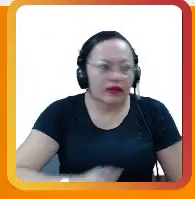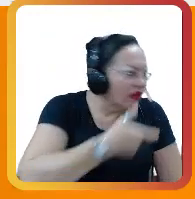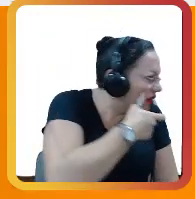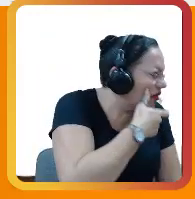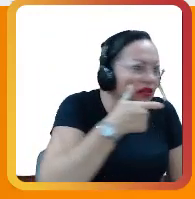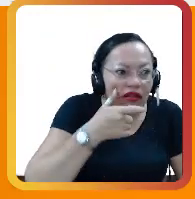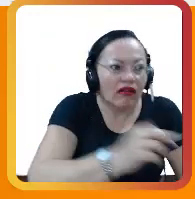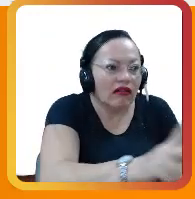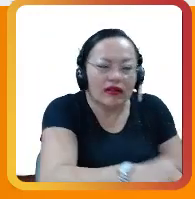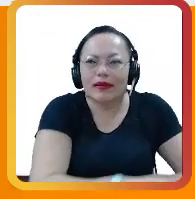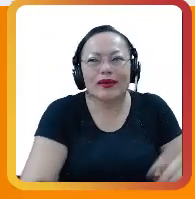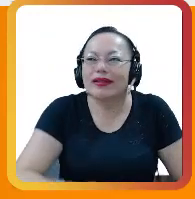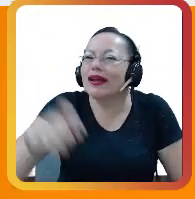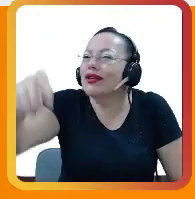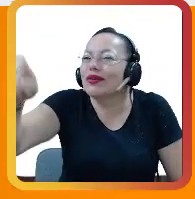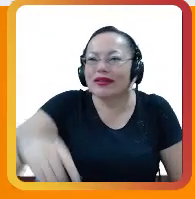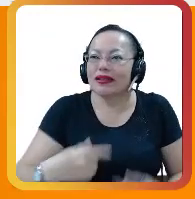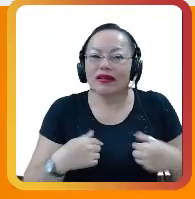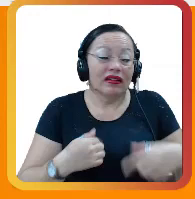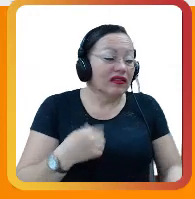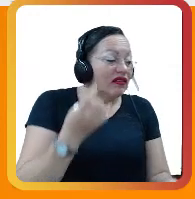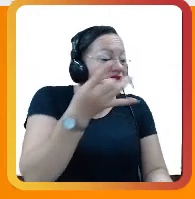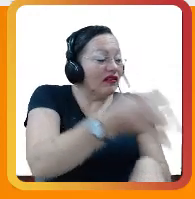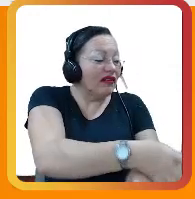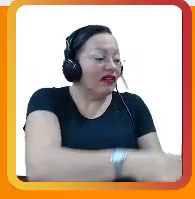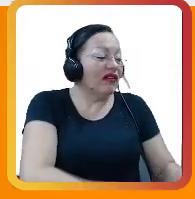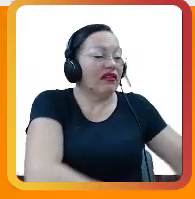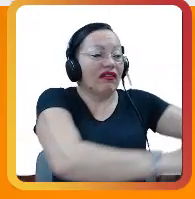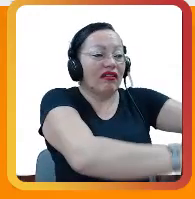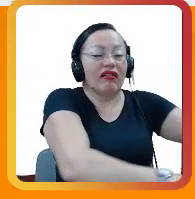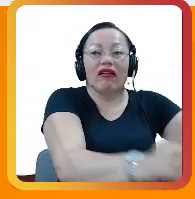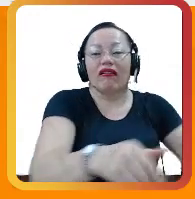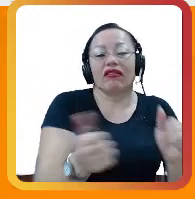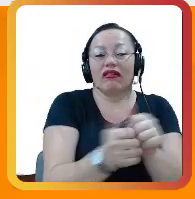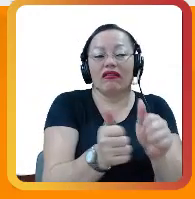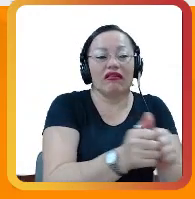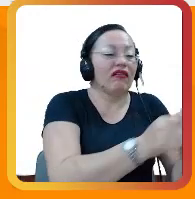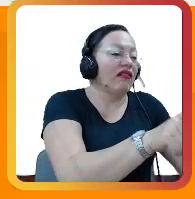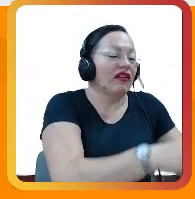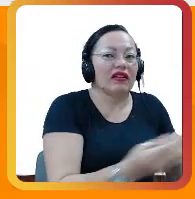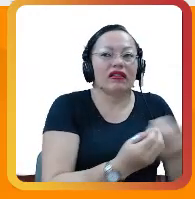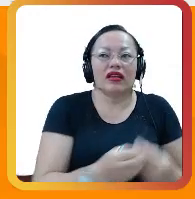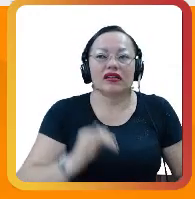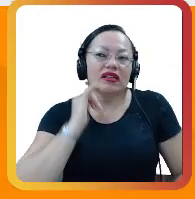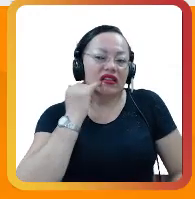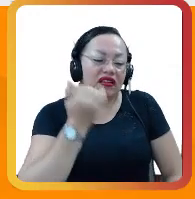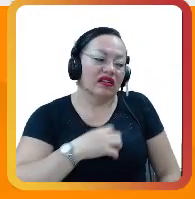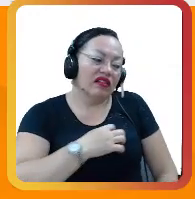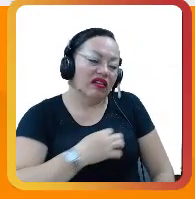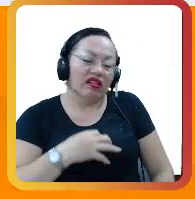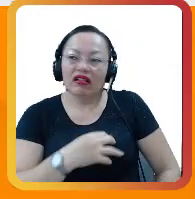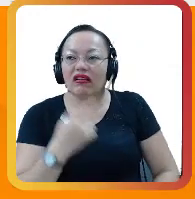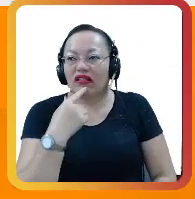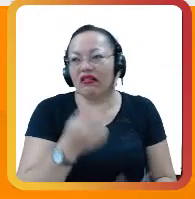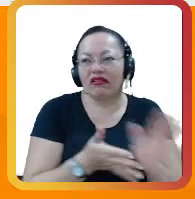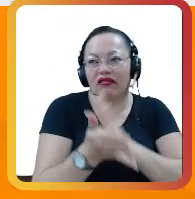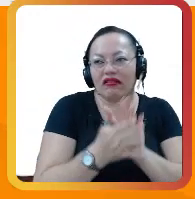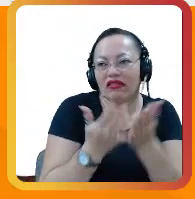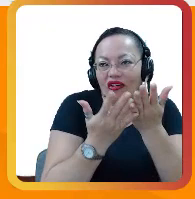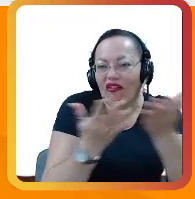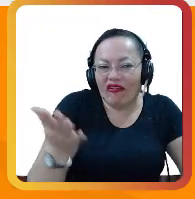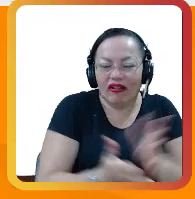no se trata de ganarle a los demás o de ganarle al compañero o causar envidia, porque la envidia sabemos que es algo